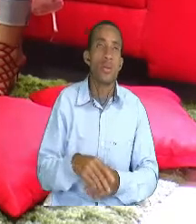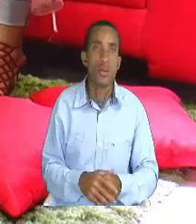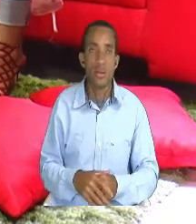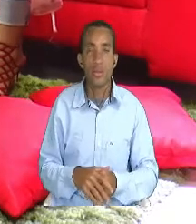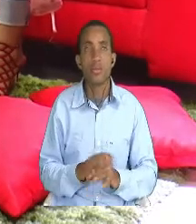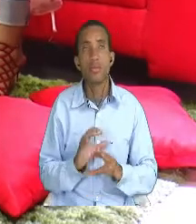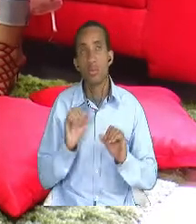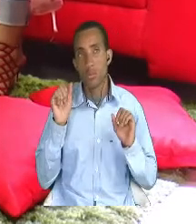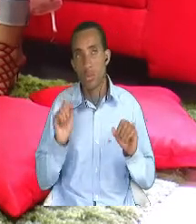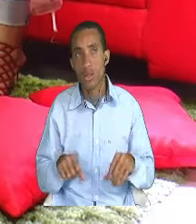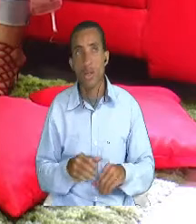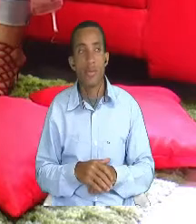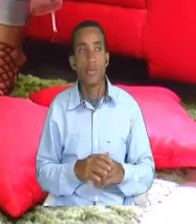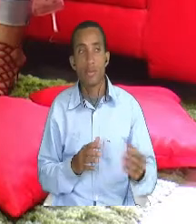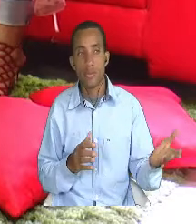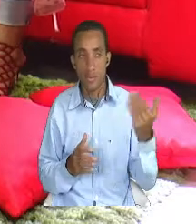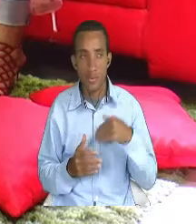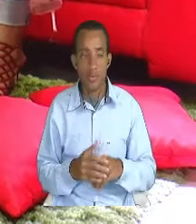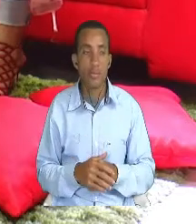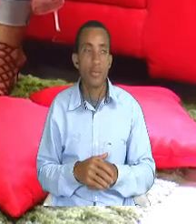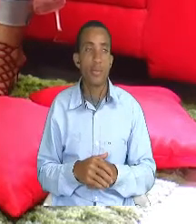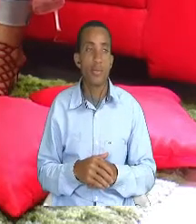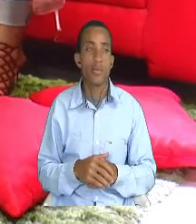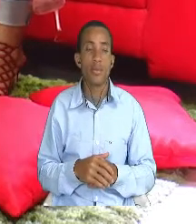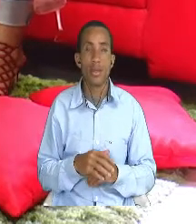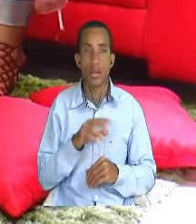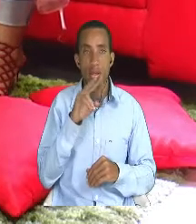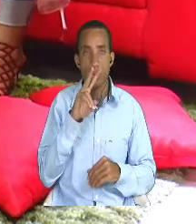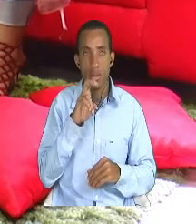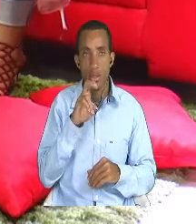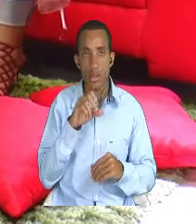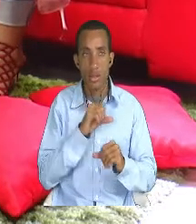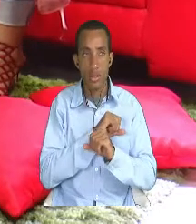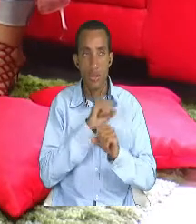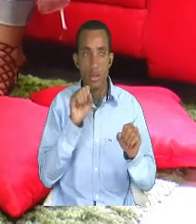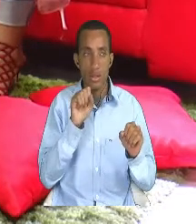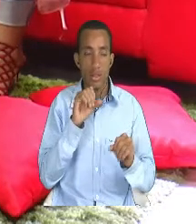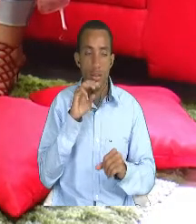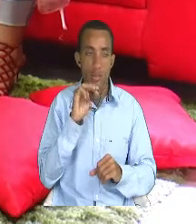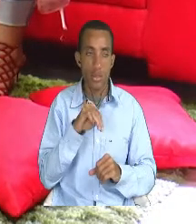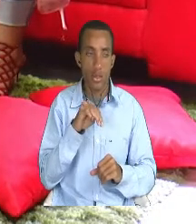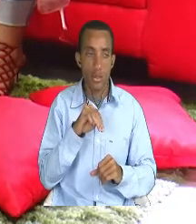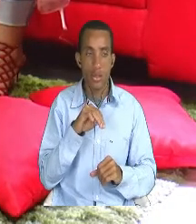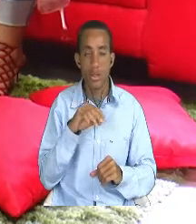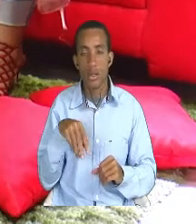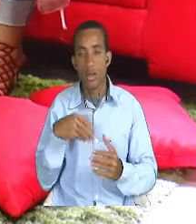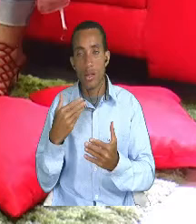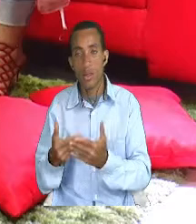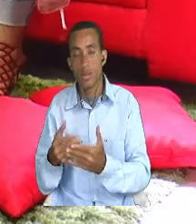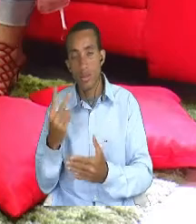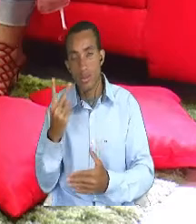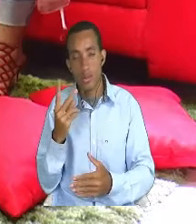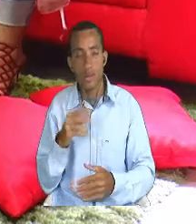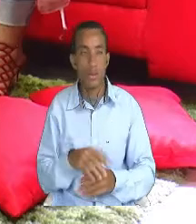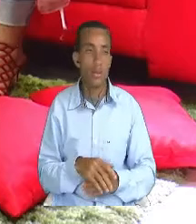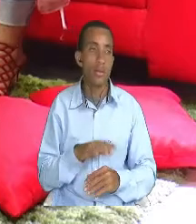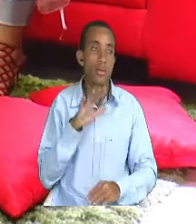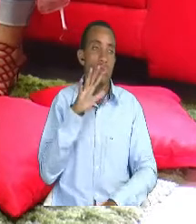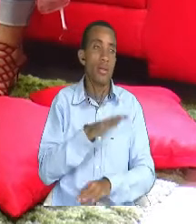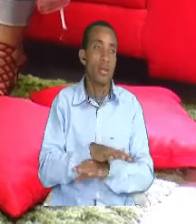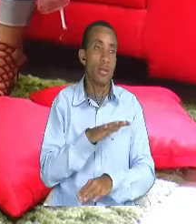amigo. Vaya, lo espero. Estamos allá a partir de las 7 de la mañana, de martes a viernes, de 7 de la mañana, y en las tardes